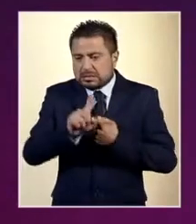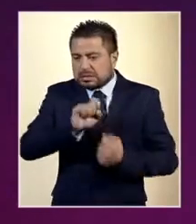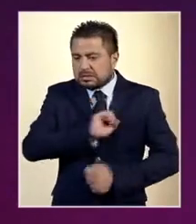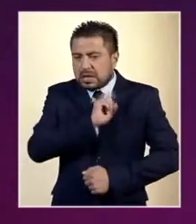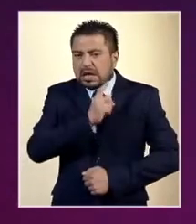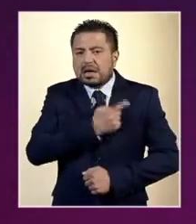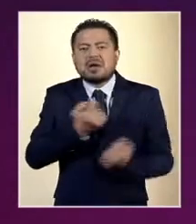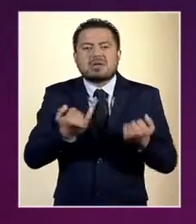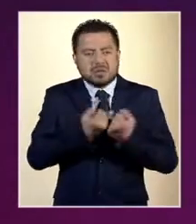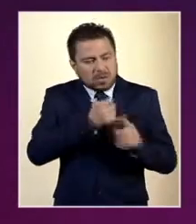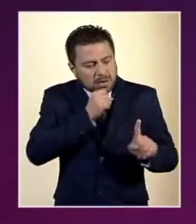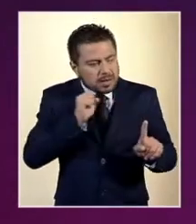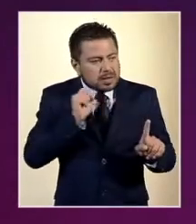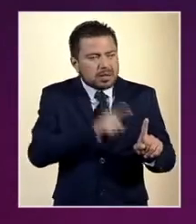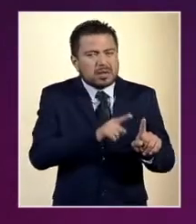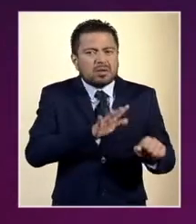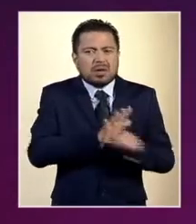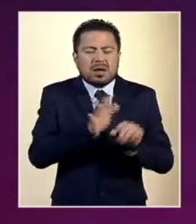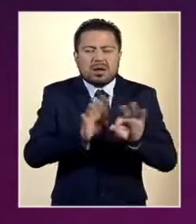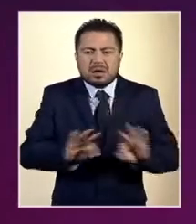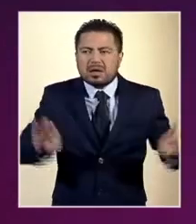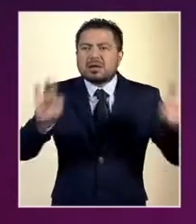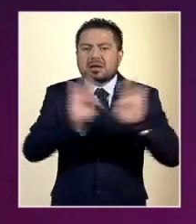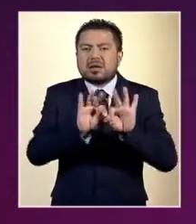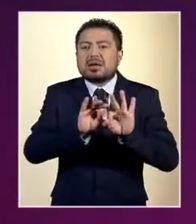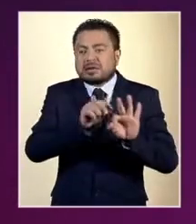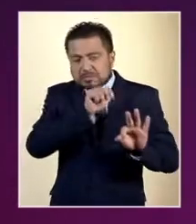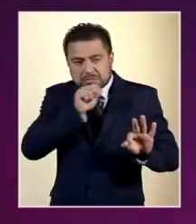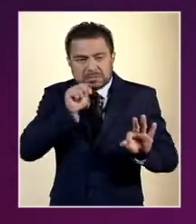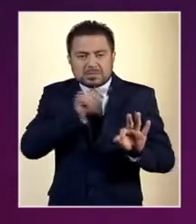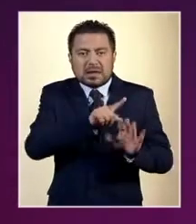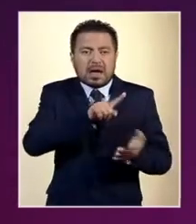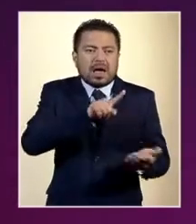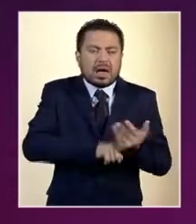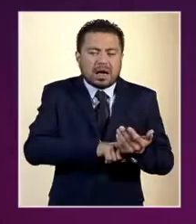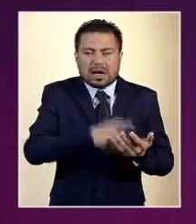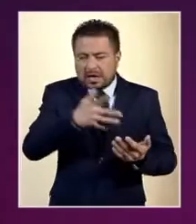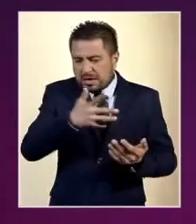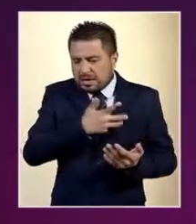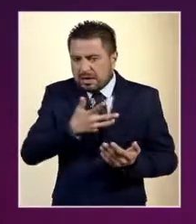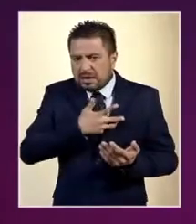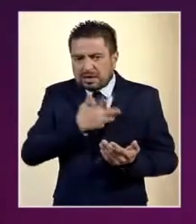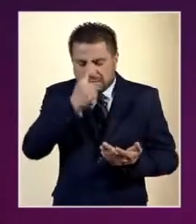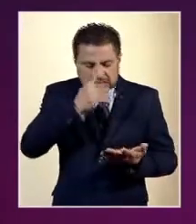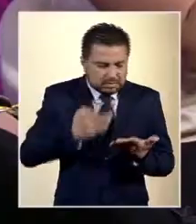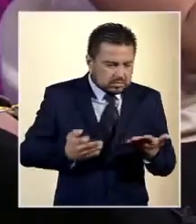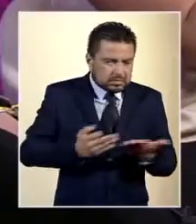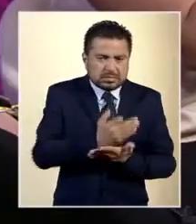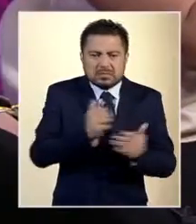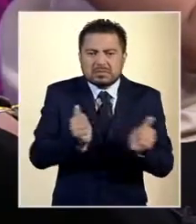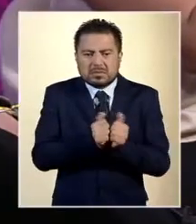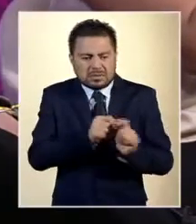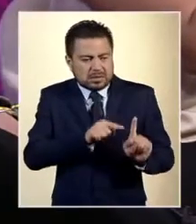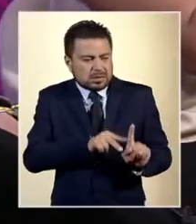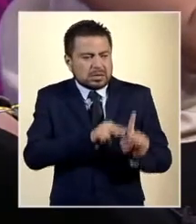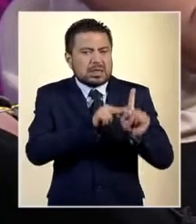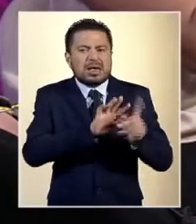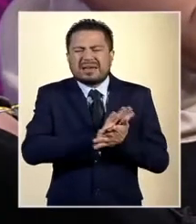salud igualmente importantes, y por supuesto que está atravesado por esa